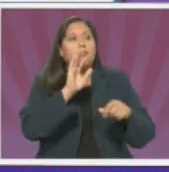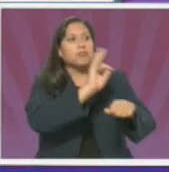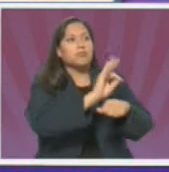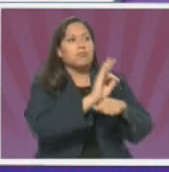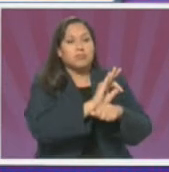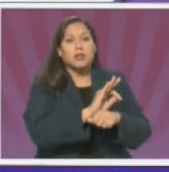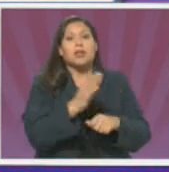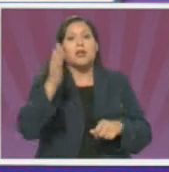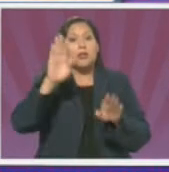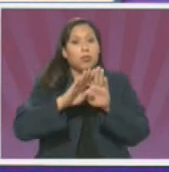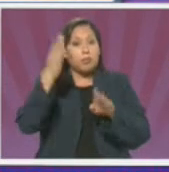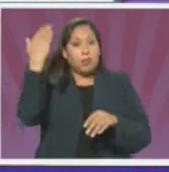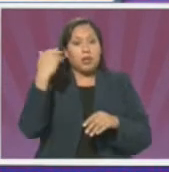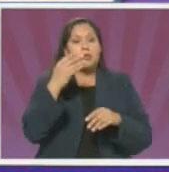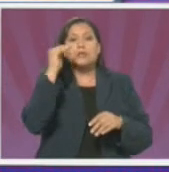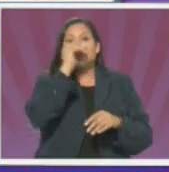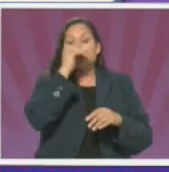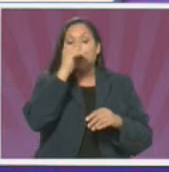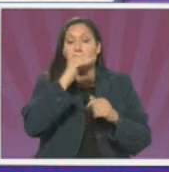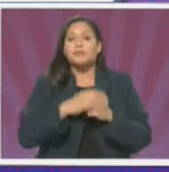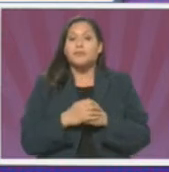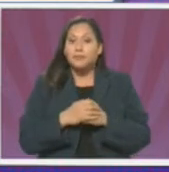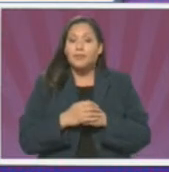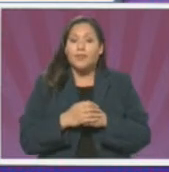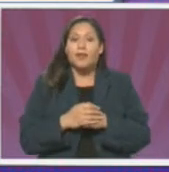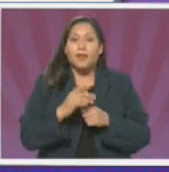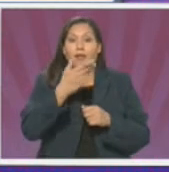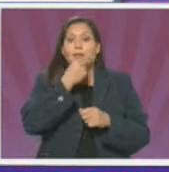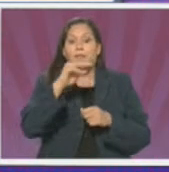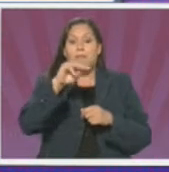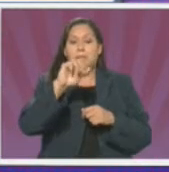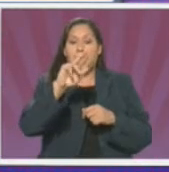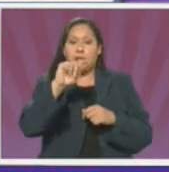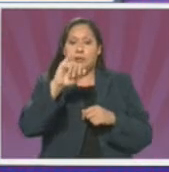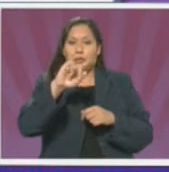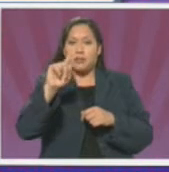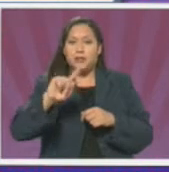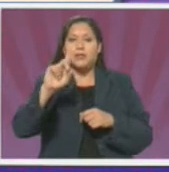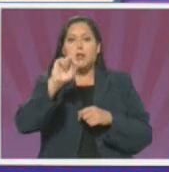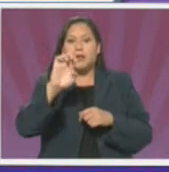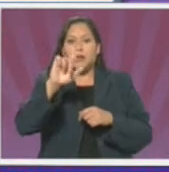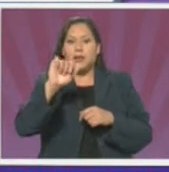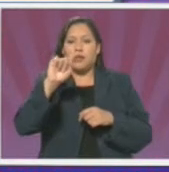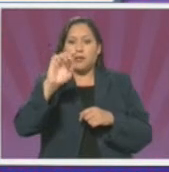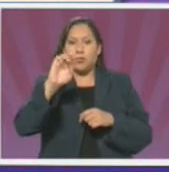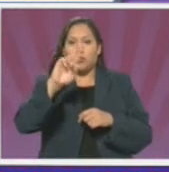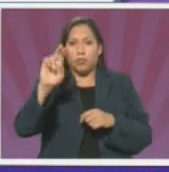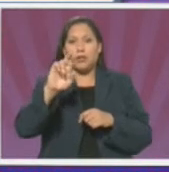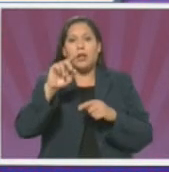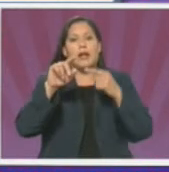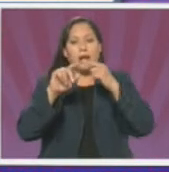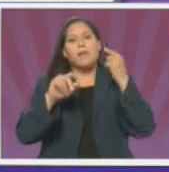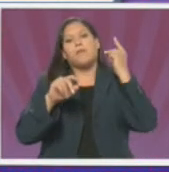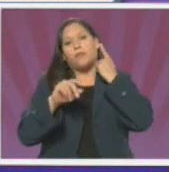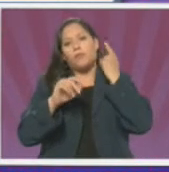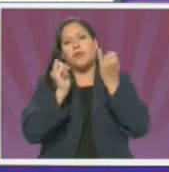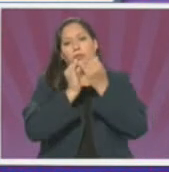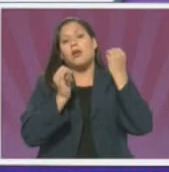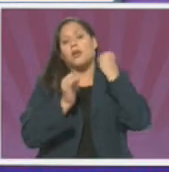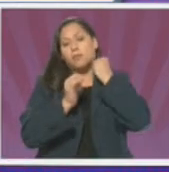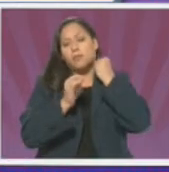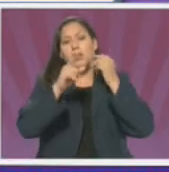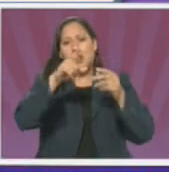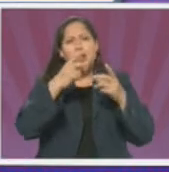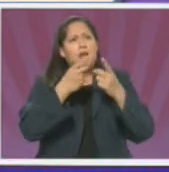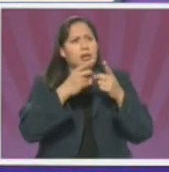época, maravilloso. Y bueno, este personaje Martínez de la Torre, además de ser político, además de ser abogado, también era un